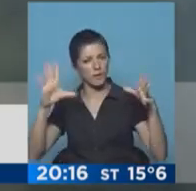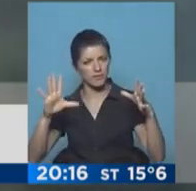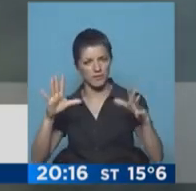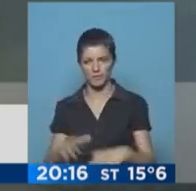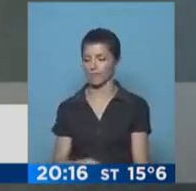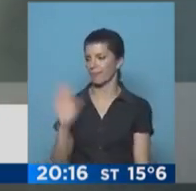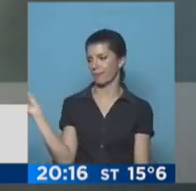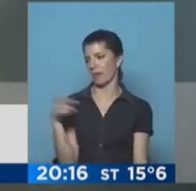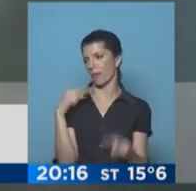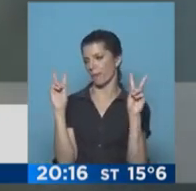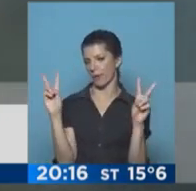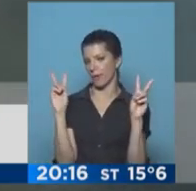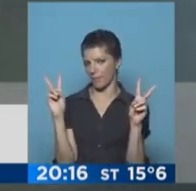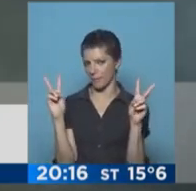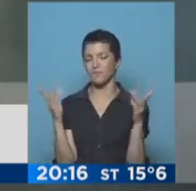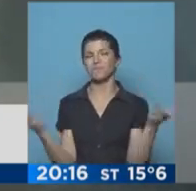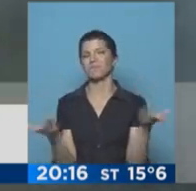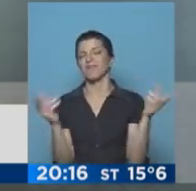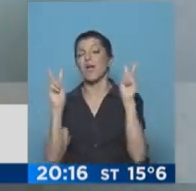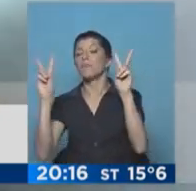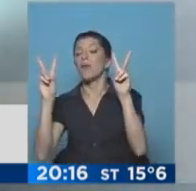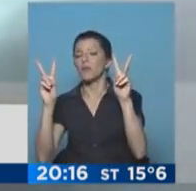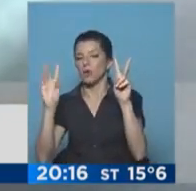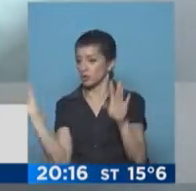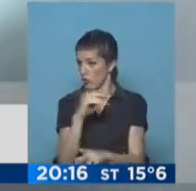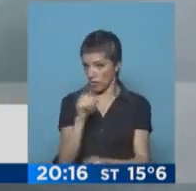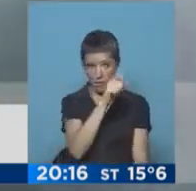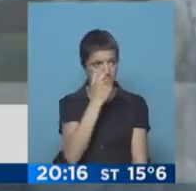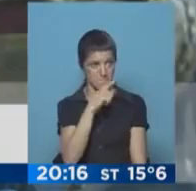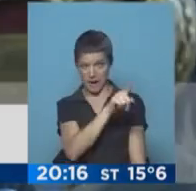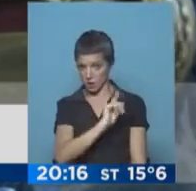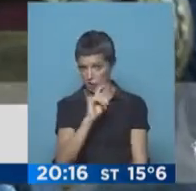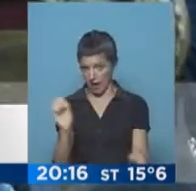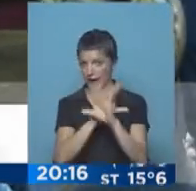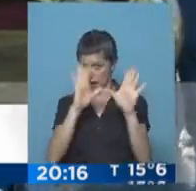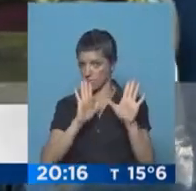Son todos peronistas. El peronismo, no todos, Macri no es peronista, vamos a aclararlo.